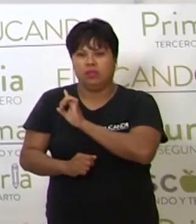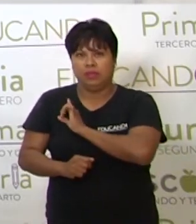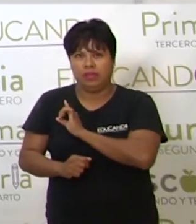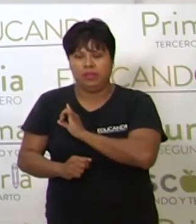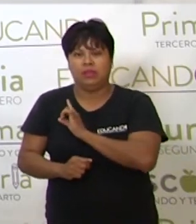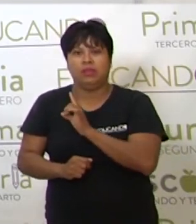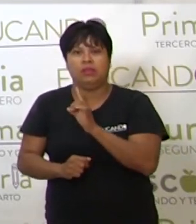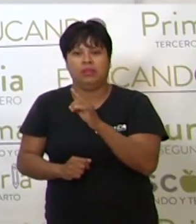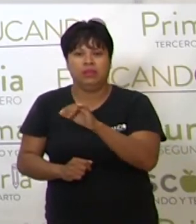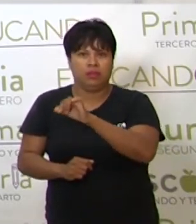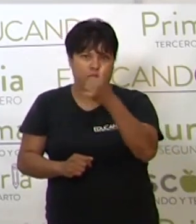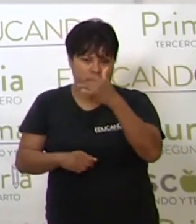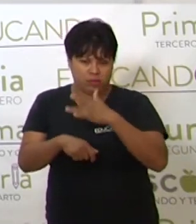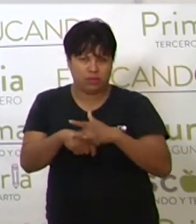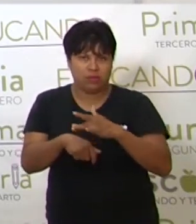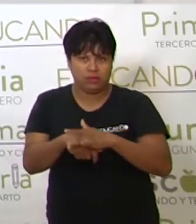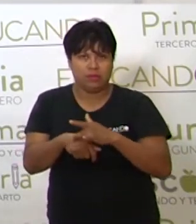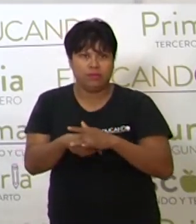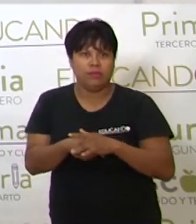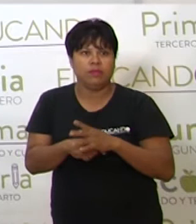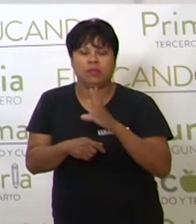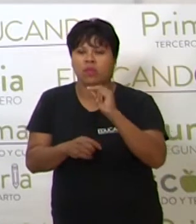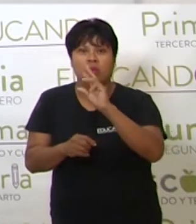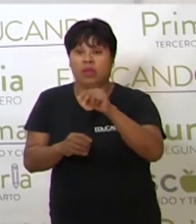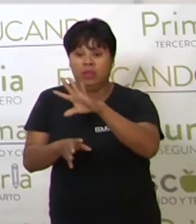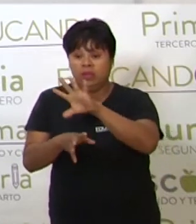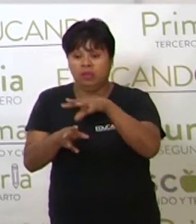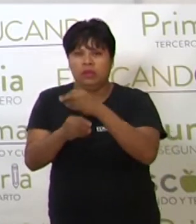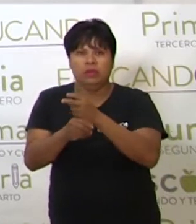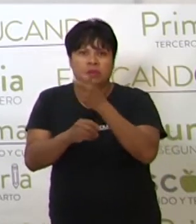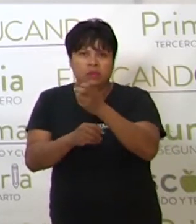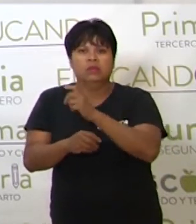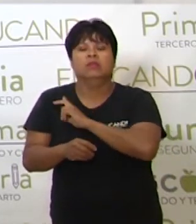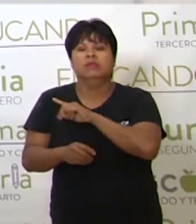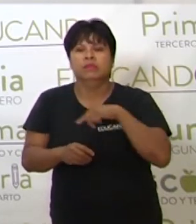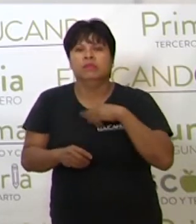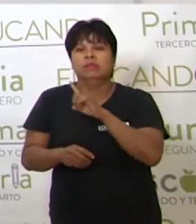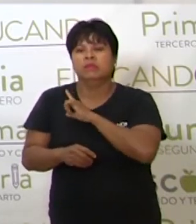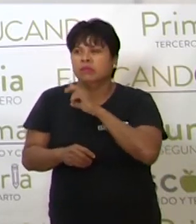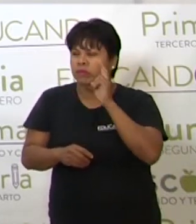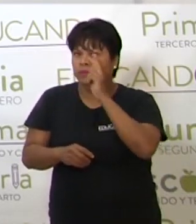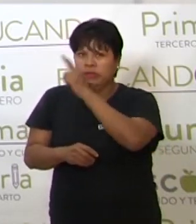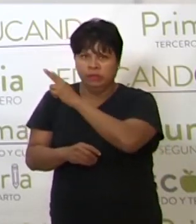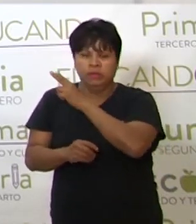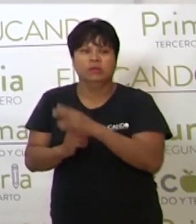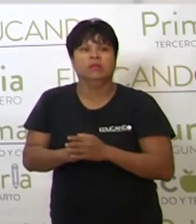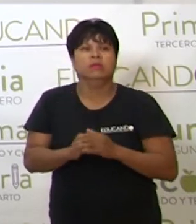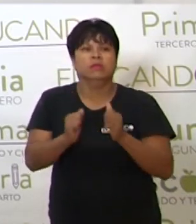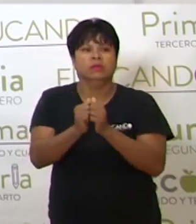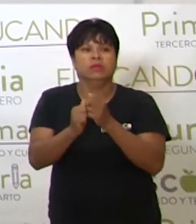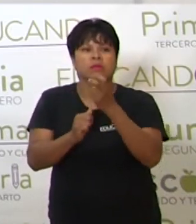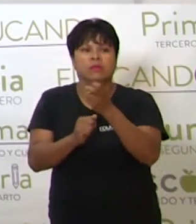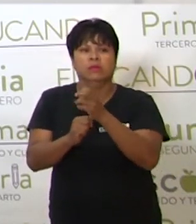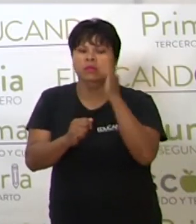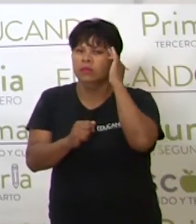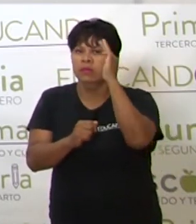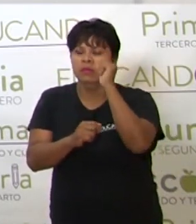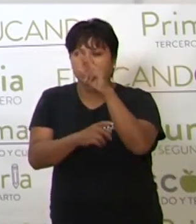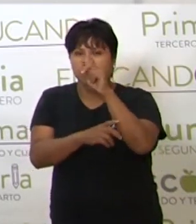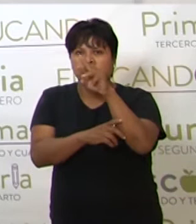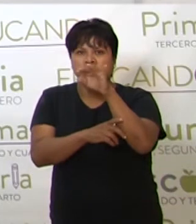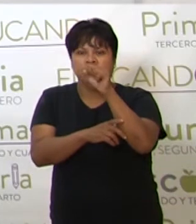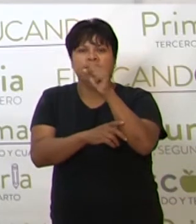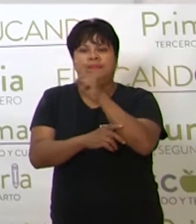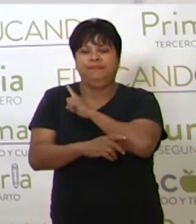de otro queso que no es completo esa es la parte que estamos representando gráficamente con el señor andrés lo que